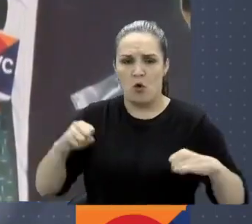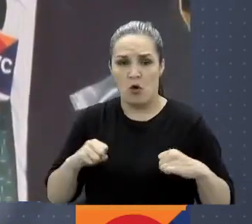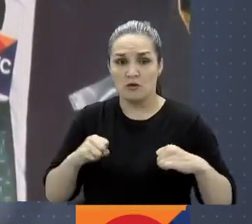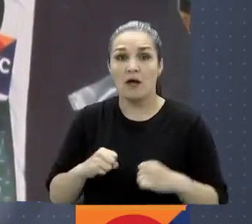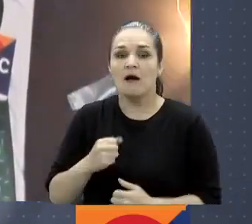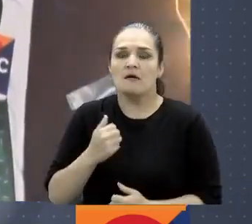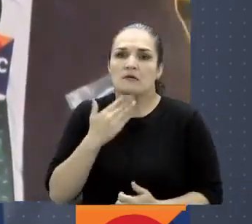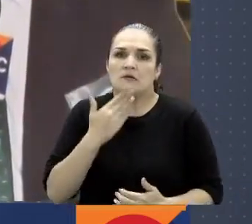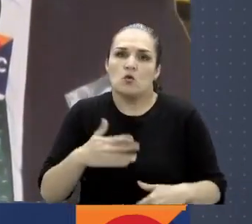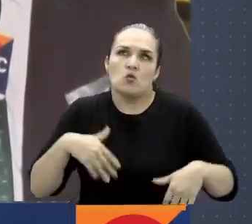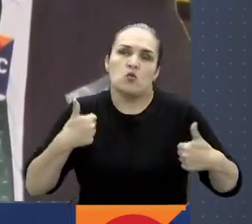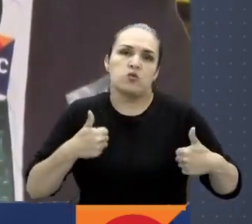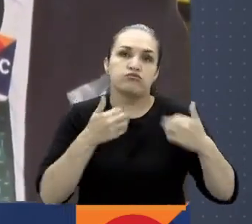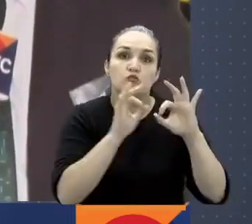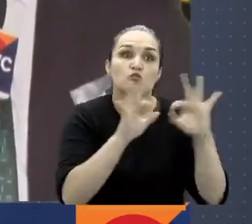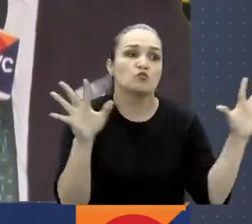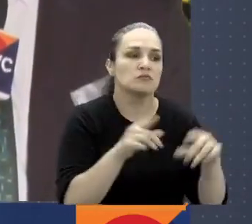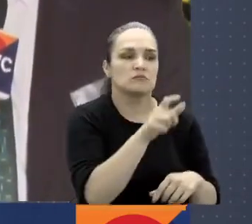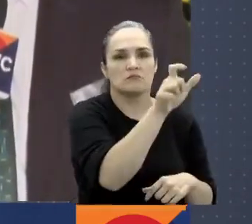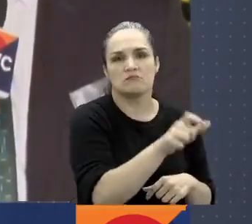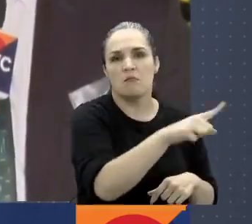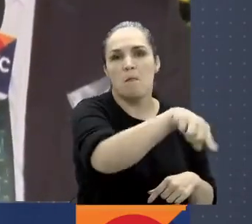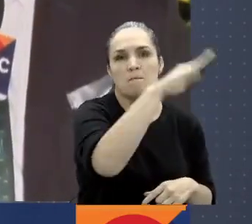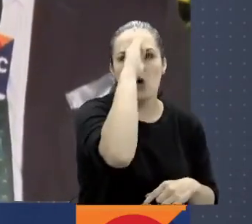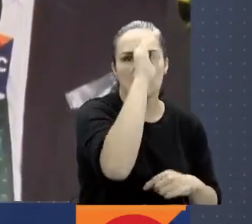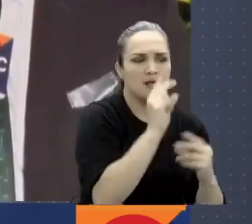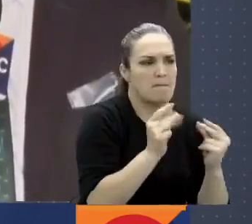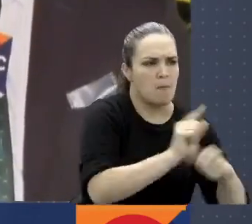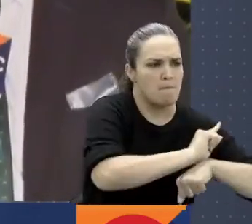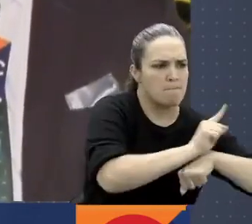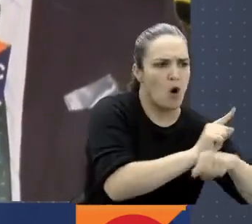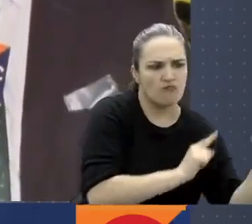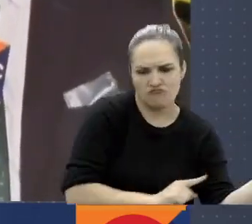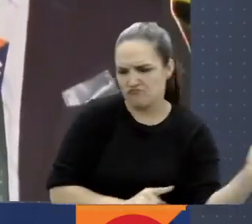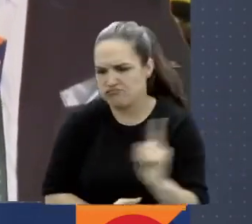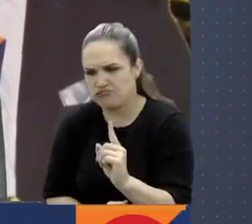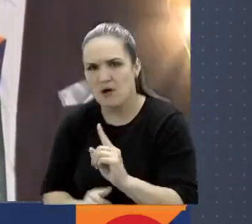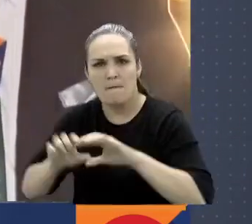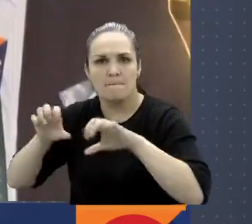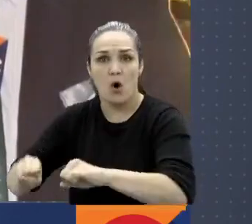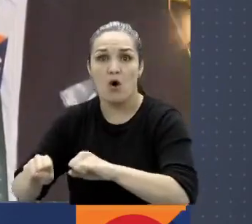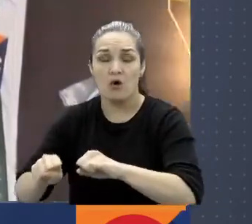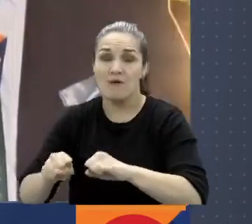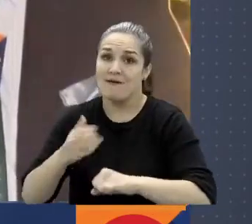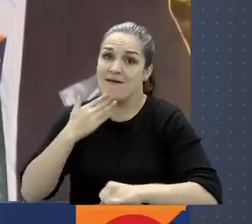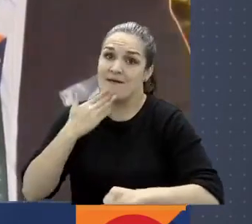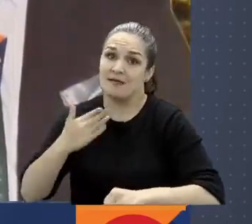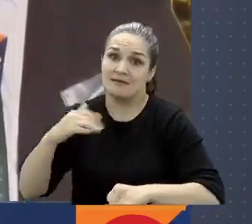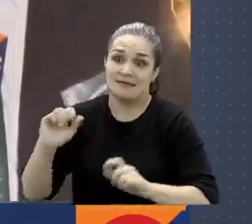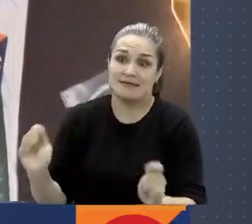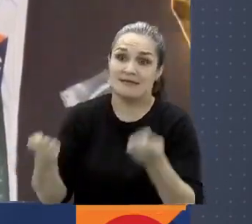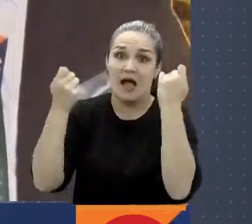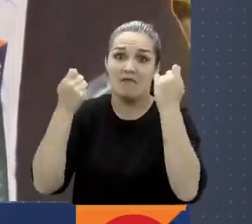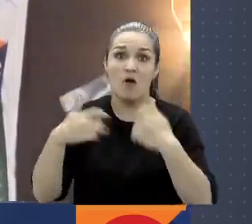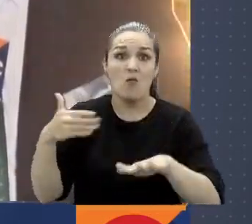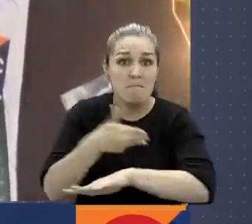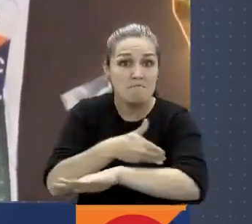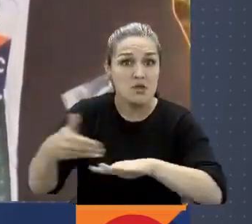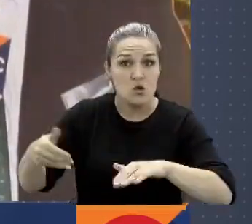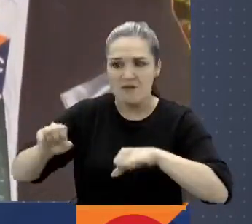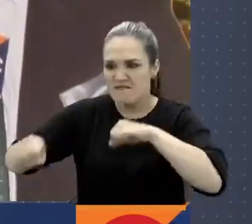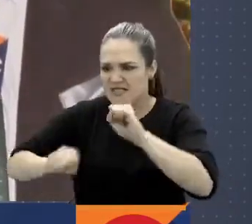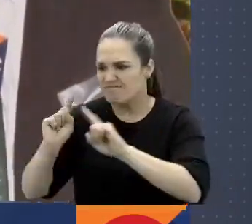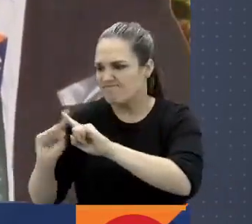sector llegó oportunamente y evitó este millonario hurto. Hay que tener en cuenta que las autoridades